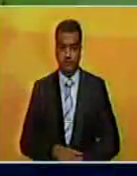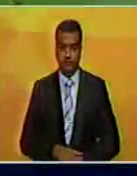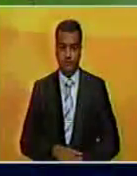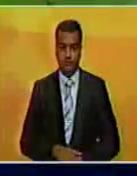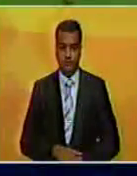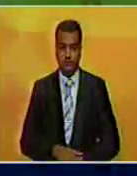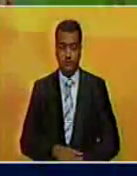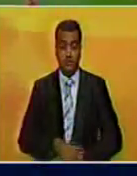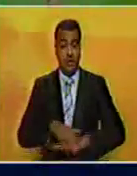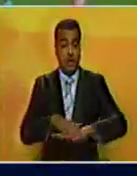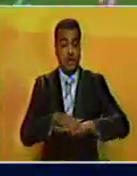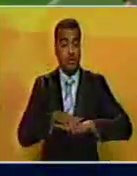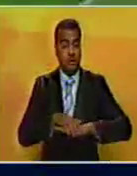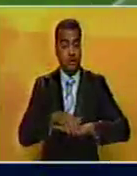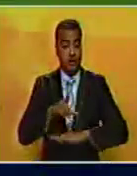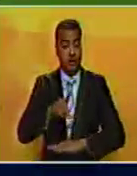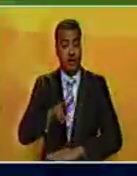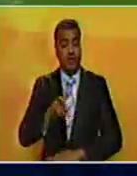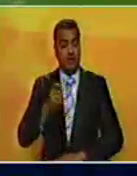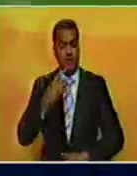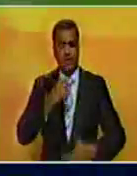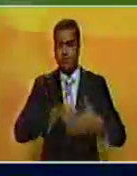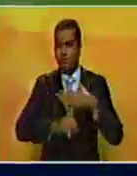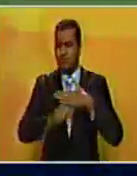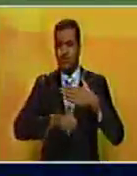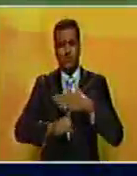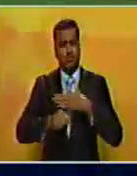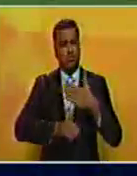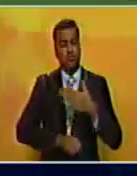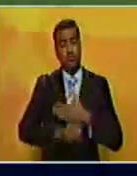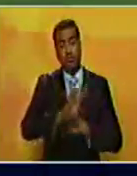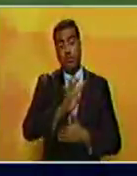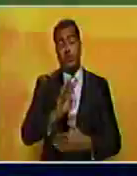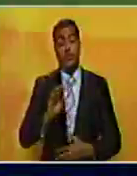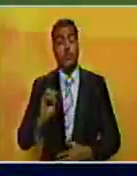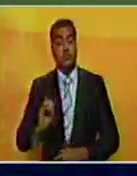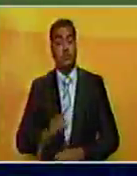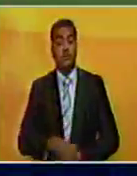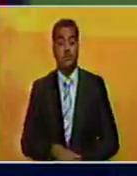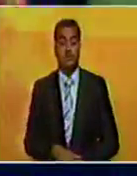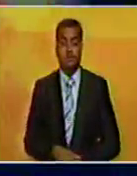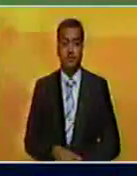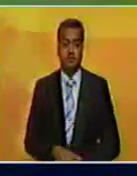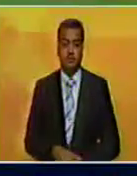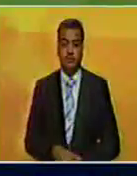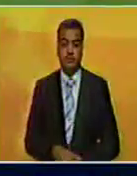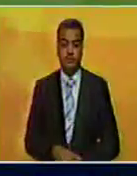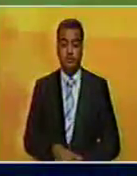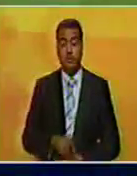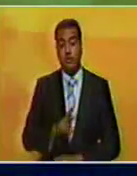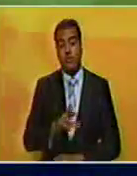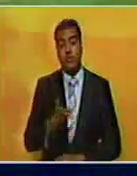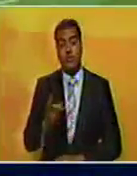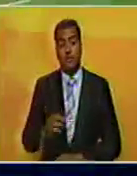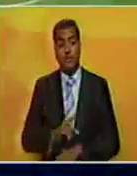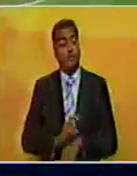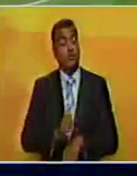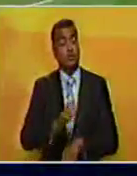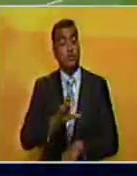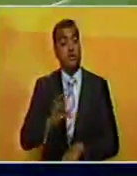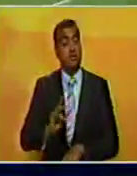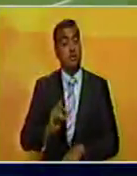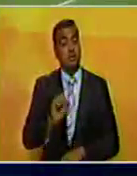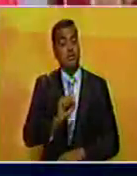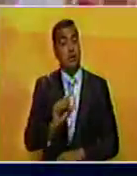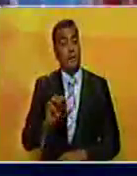En Inglaterra, el Liverpool propinó una sonora goleada al Arsenal 4-0 en Anfield Road. Roberto Firmino al minuto 17,